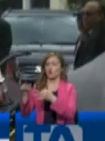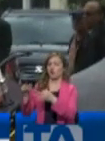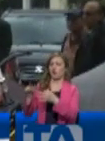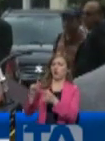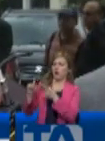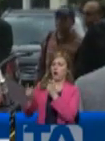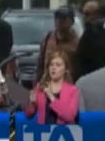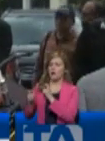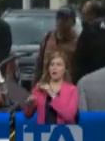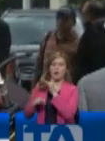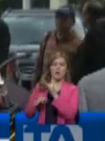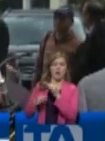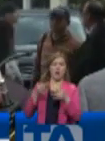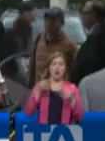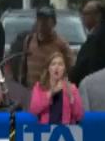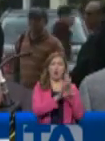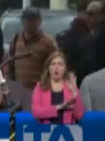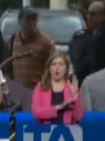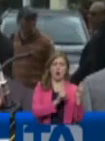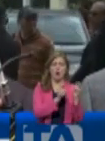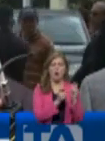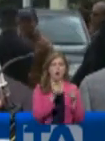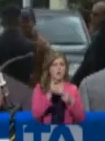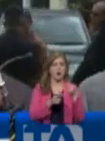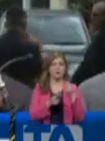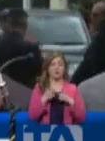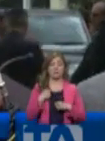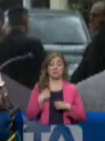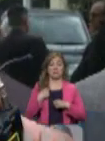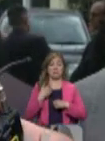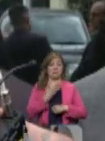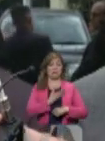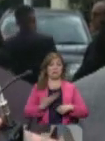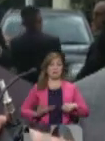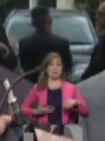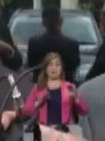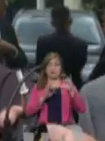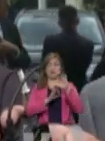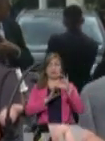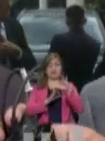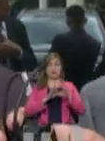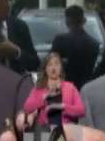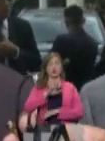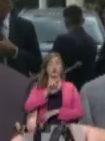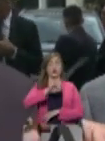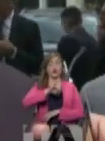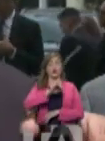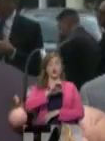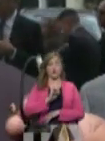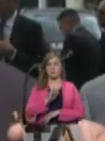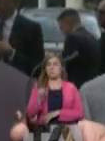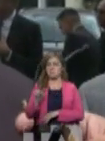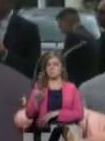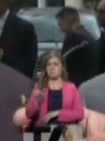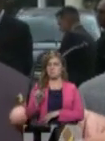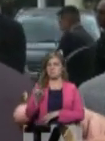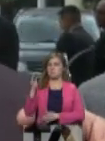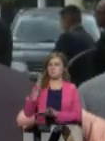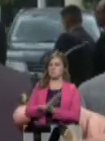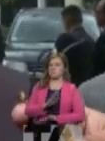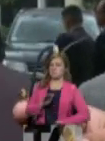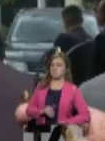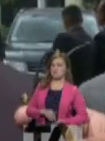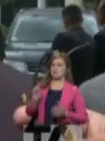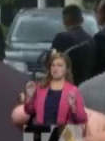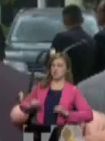que la Corte Constitucional no podía hacerlo, y él cortó el nudo gordiano de la legulillada, cortó Julio